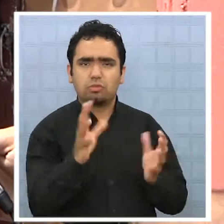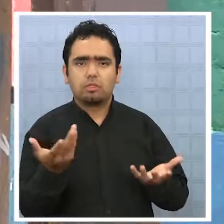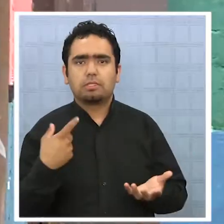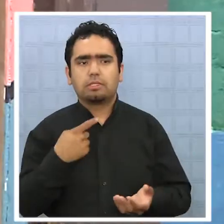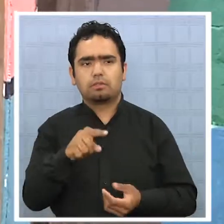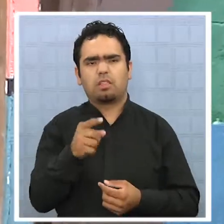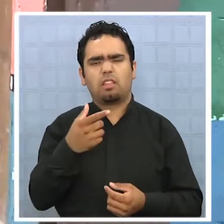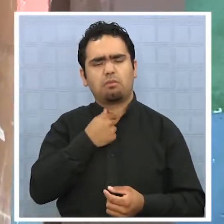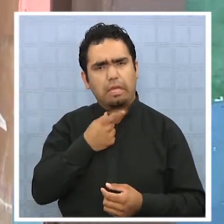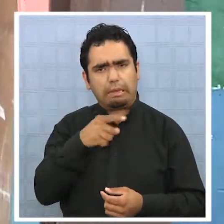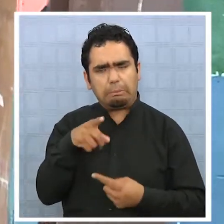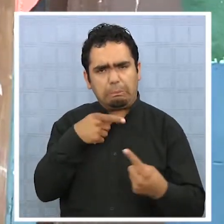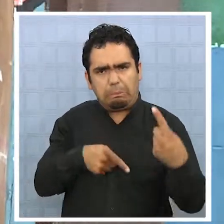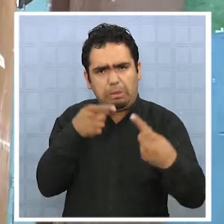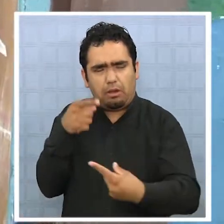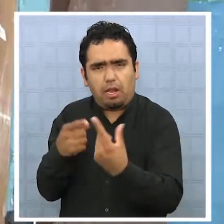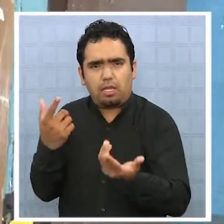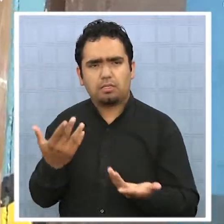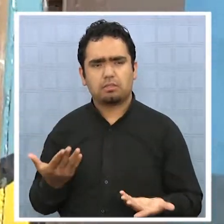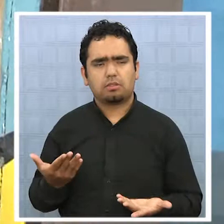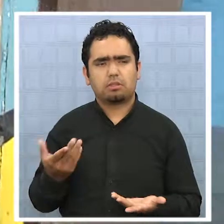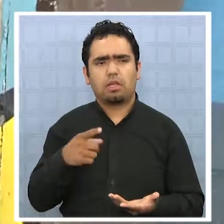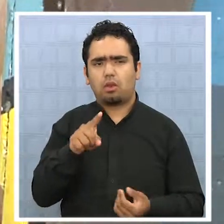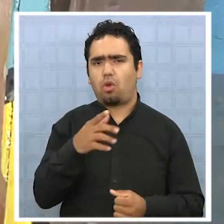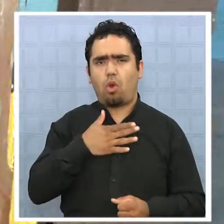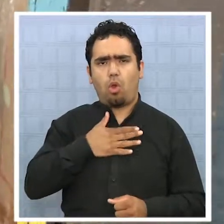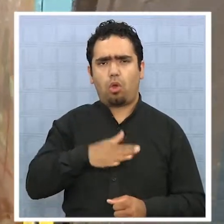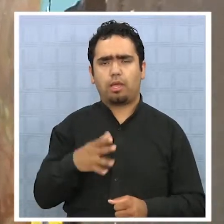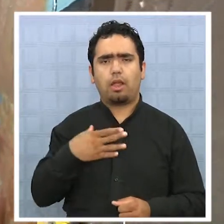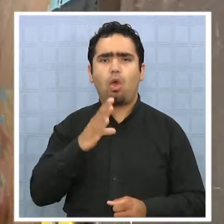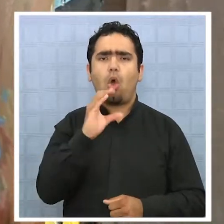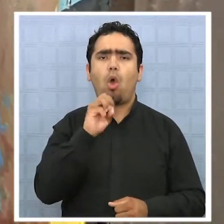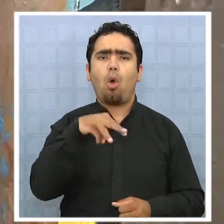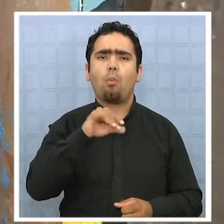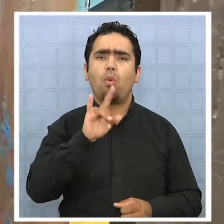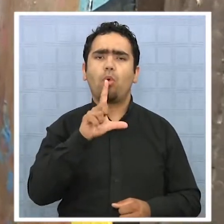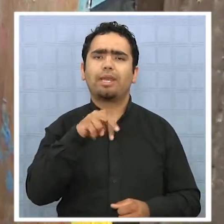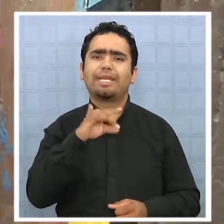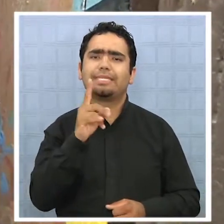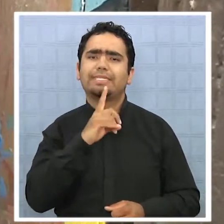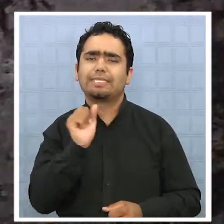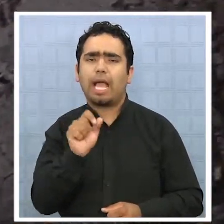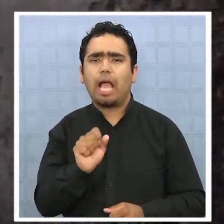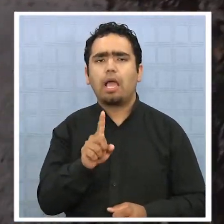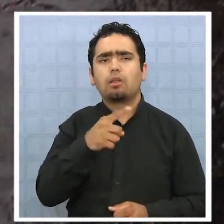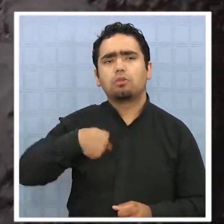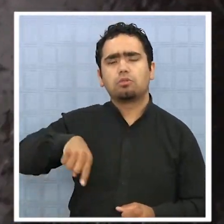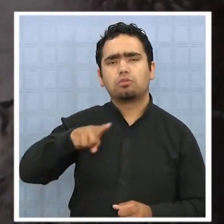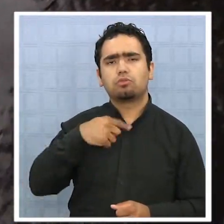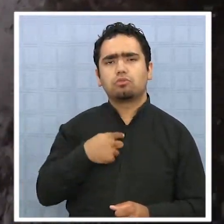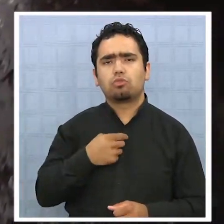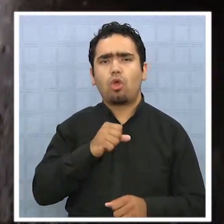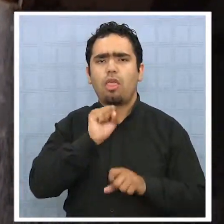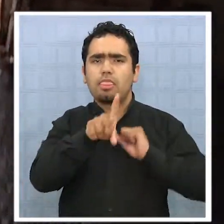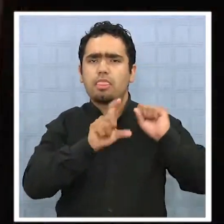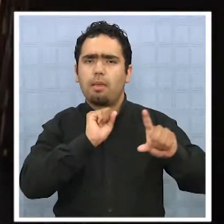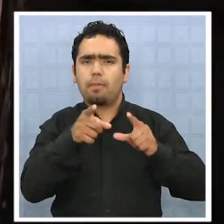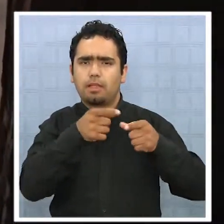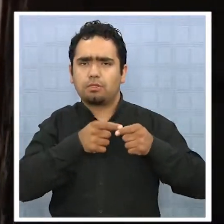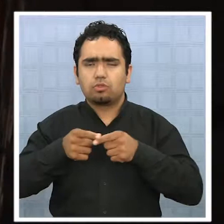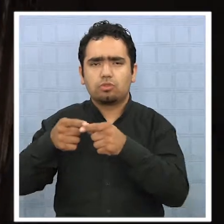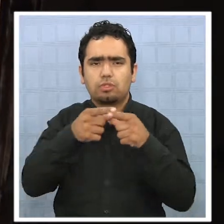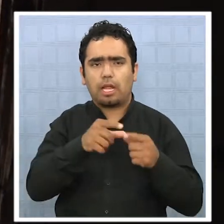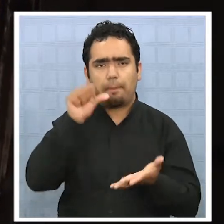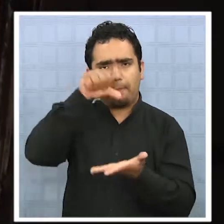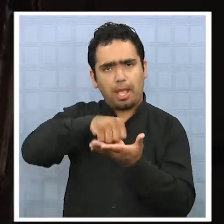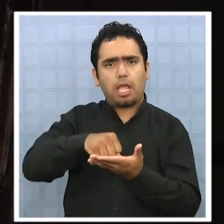violencia que rechazamos. Les incomoda que los comunistas seamos parte de las demandas sociales y políticas que este país reclama,